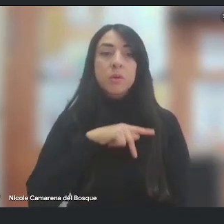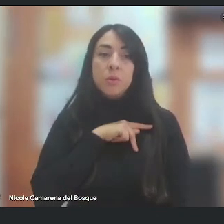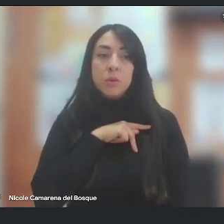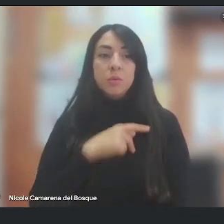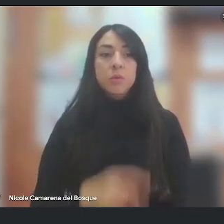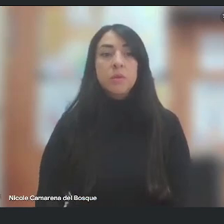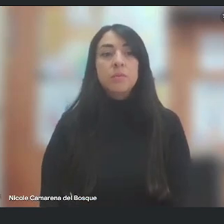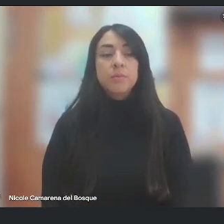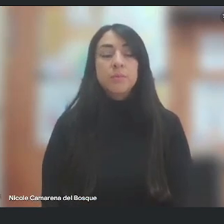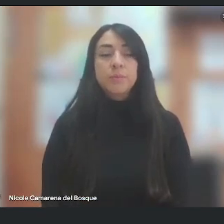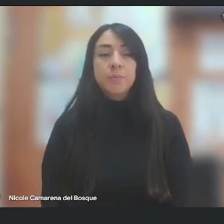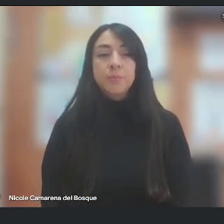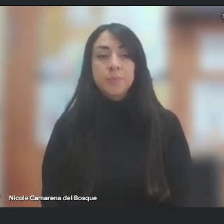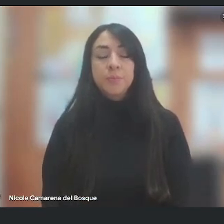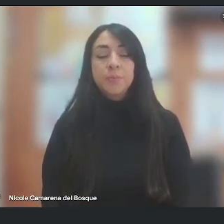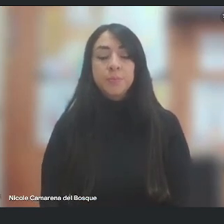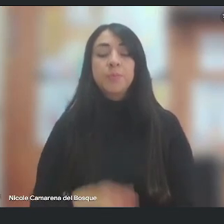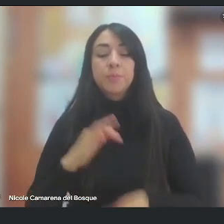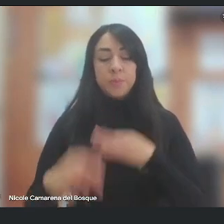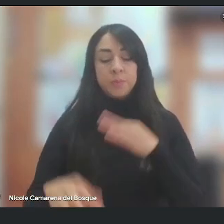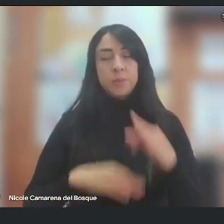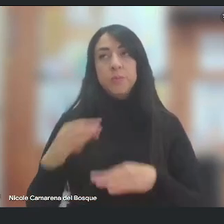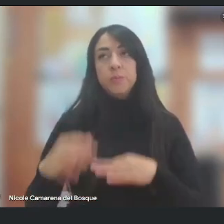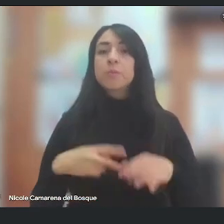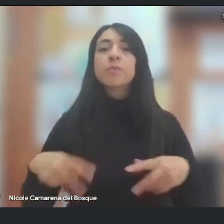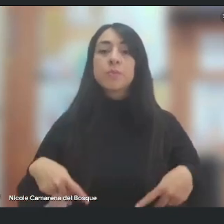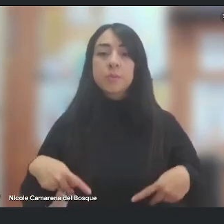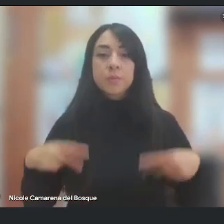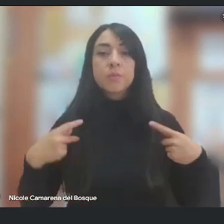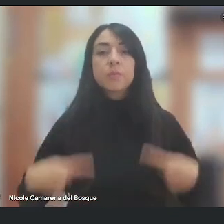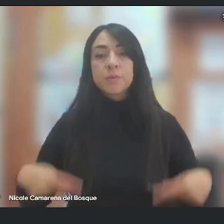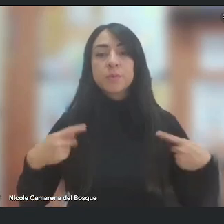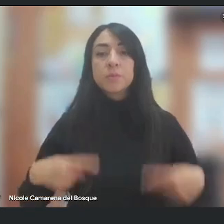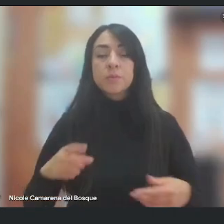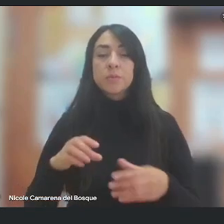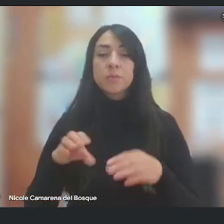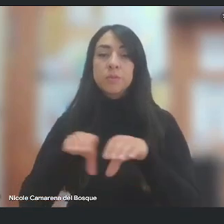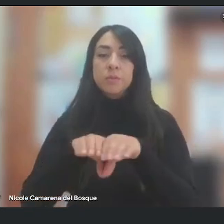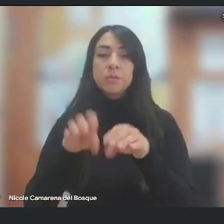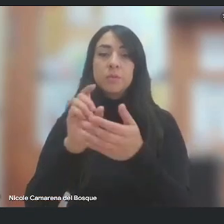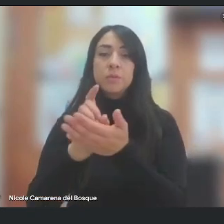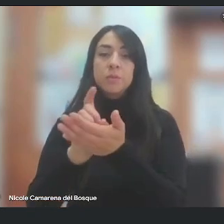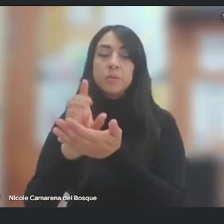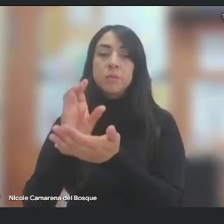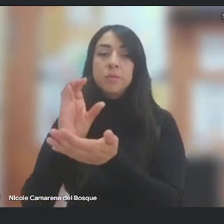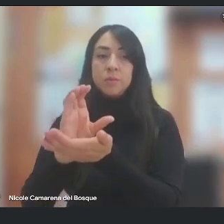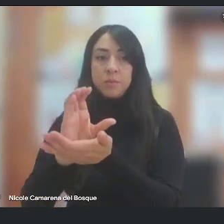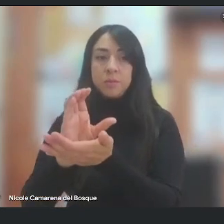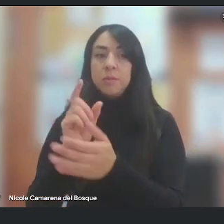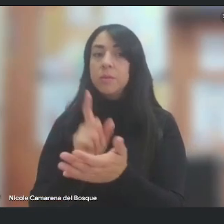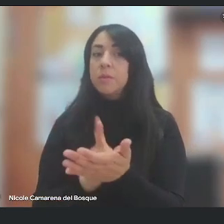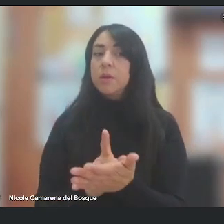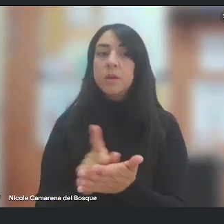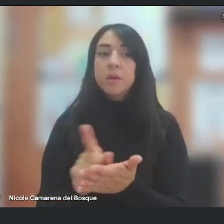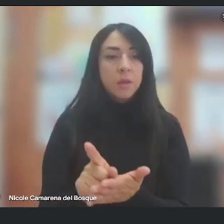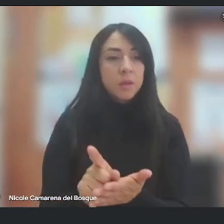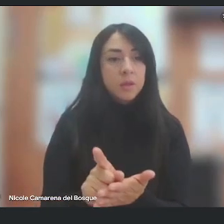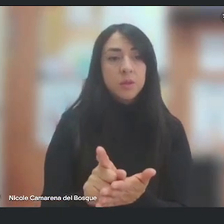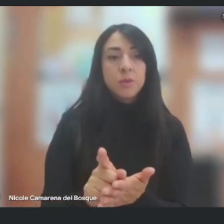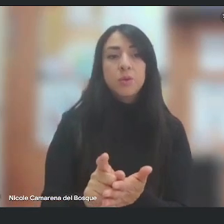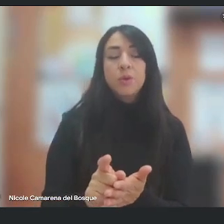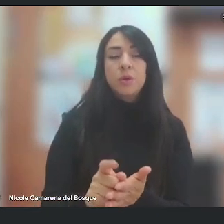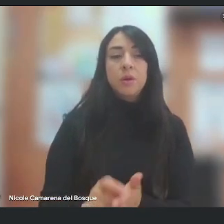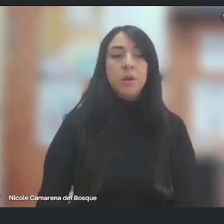personas con discapacidad tienen el derecho a manifestar su propia identidad sexual, su género, al igual que su orientación,